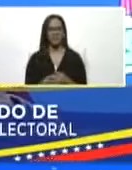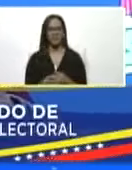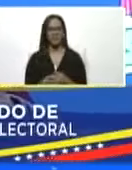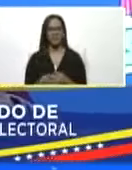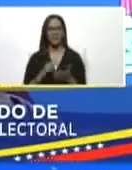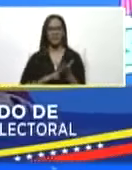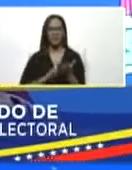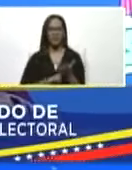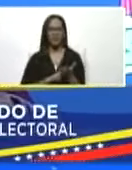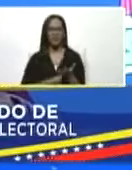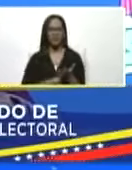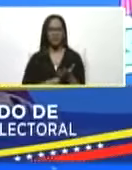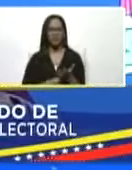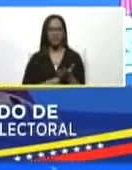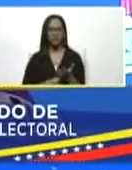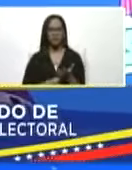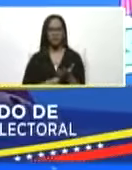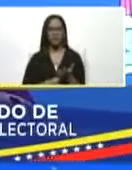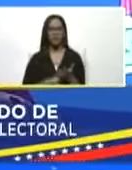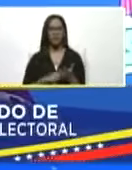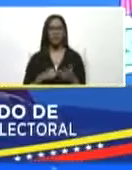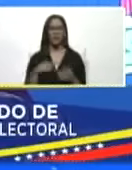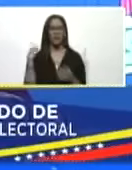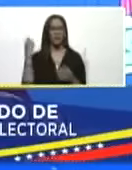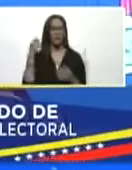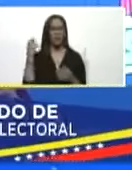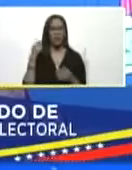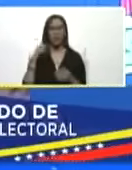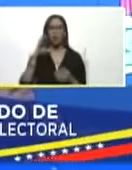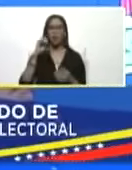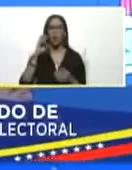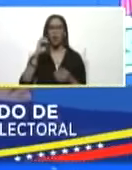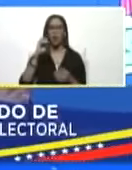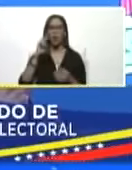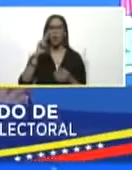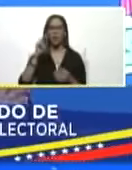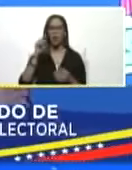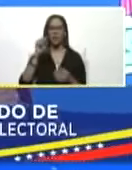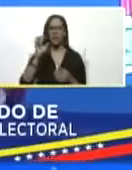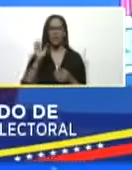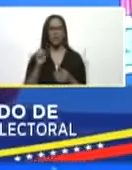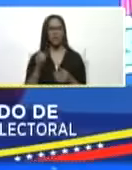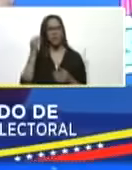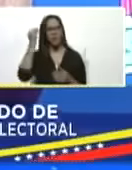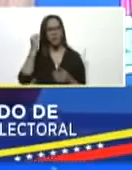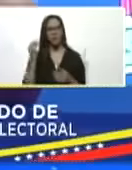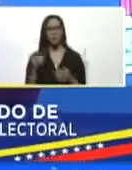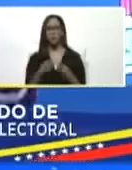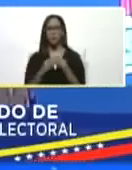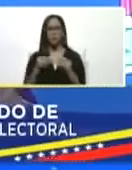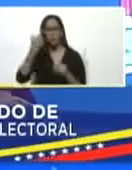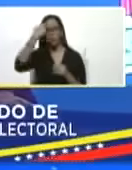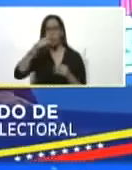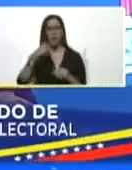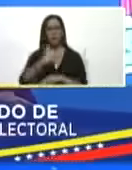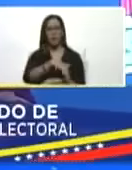verdad, el de Cocorote. Yo creo que en Cocorote, Julio León, salió todo el pueblo a la